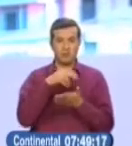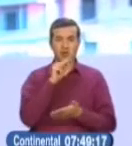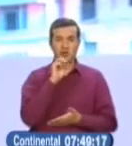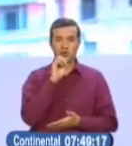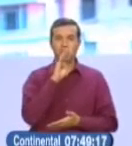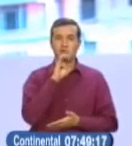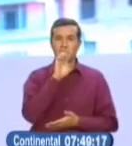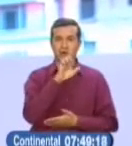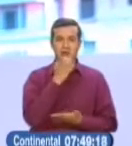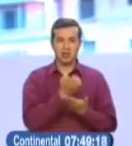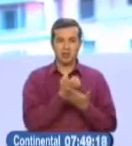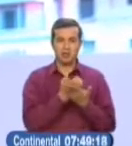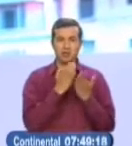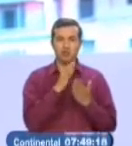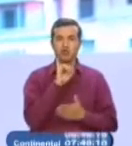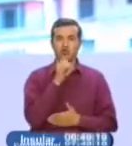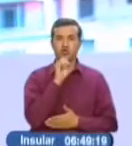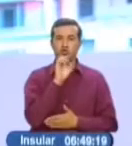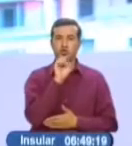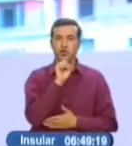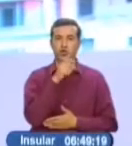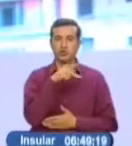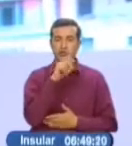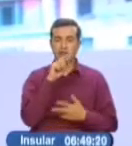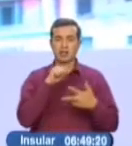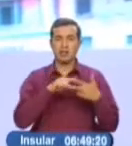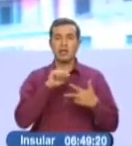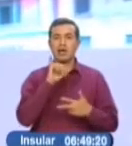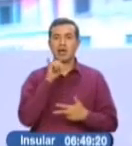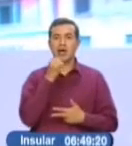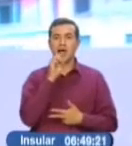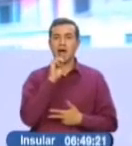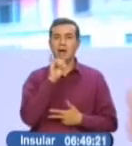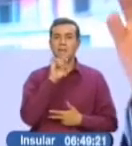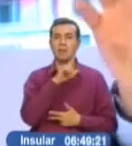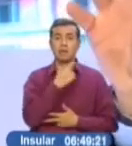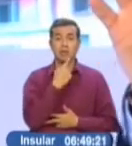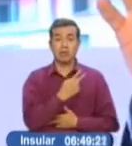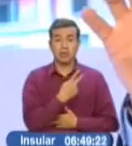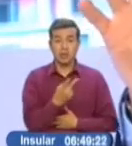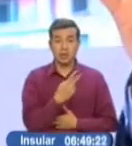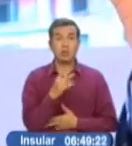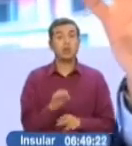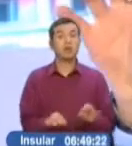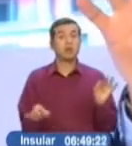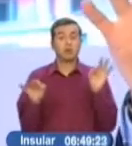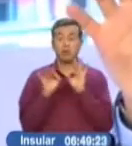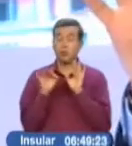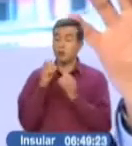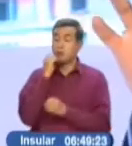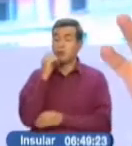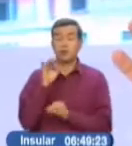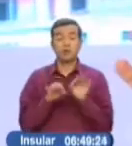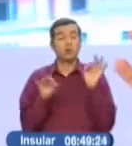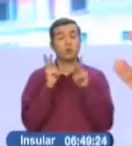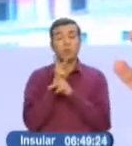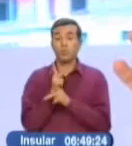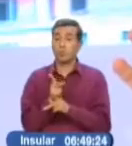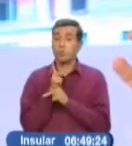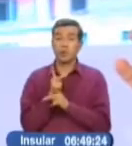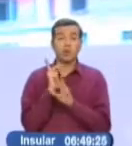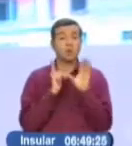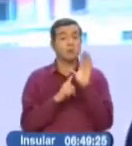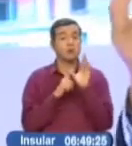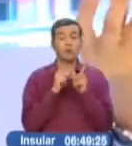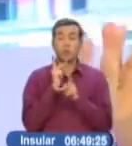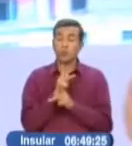Economía, Joseph Stiglitz y Hamid Rashid, en un reciente artículo, hablan de la necesidad justamente de proteger la cuenta de